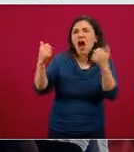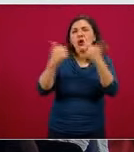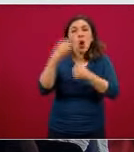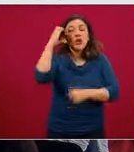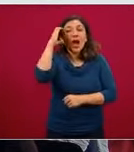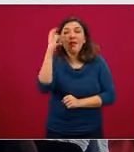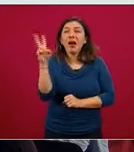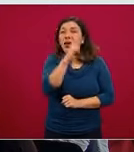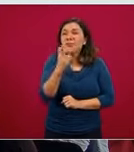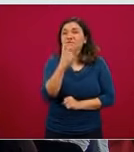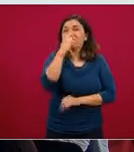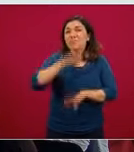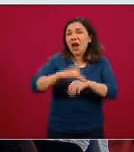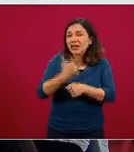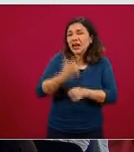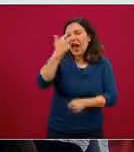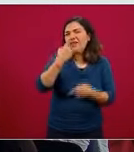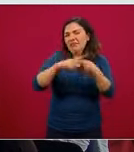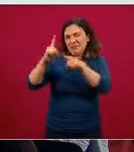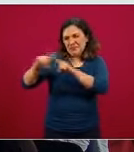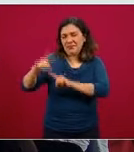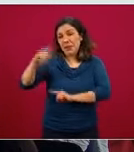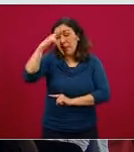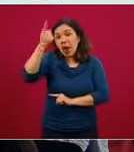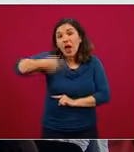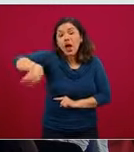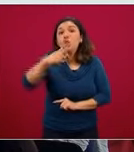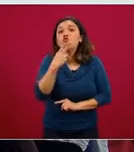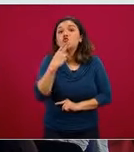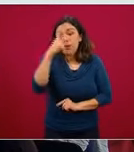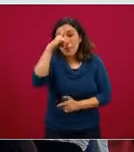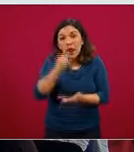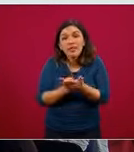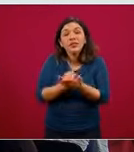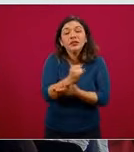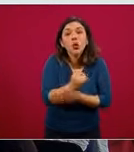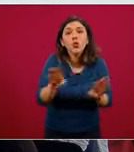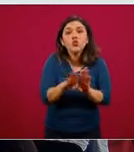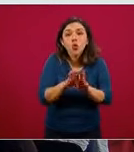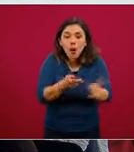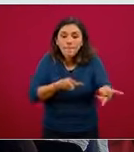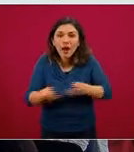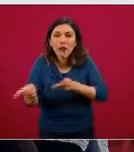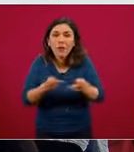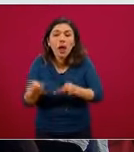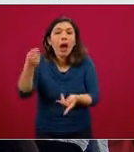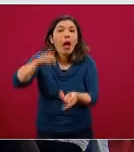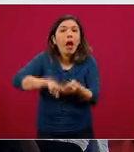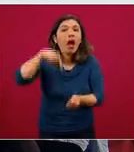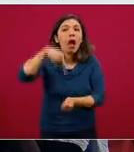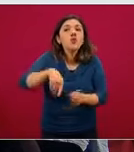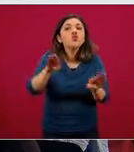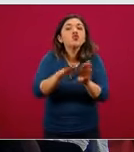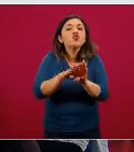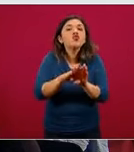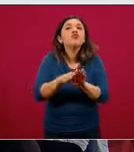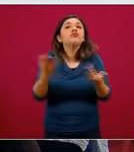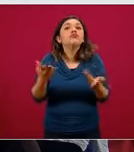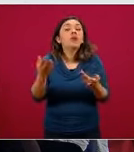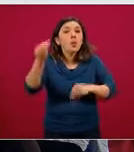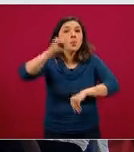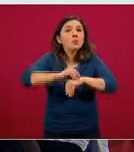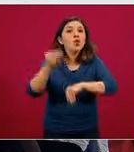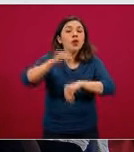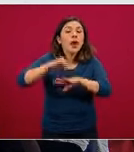son sumamente útiles para la toma de decisión y la toma de decisión asociada con el despliegue de ese